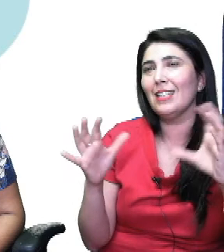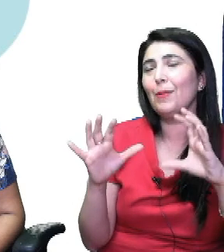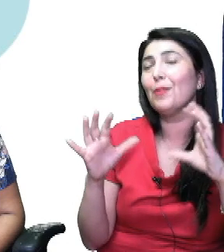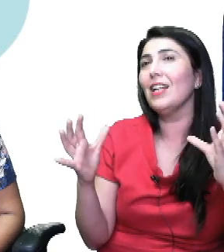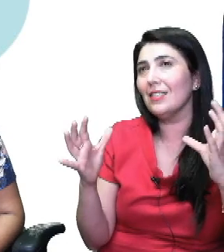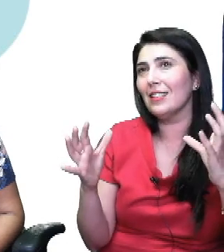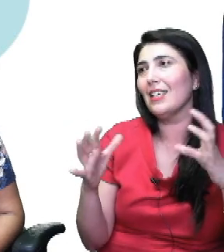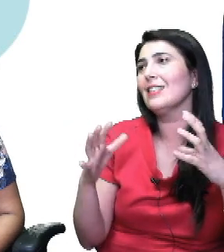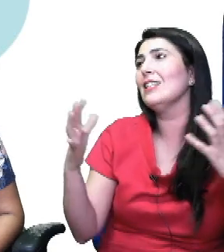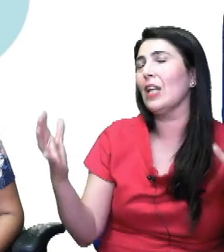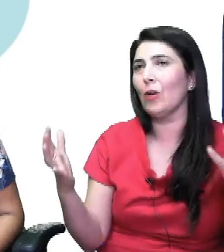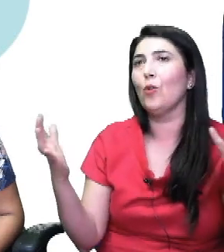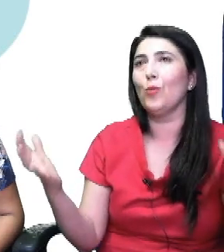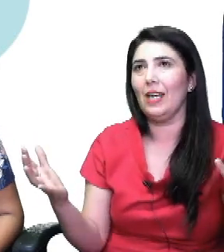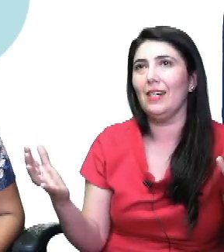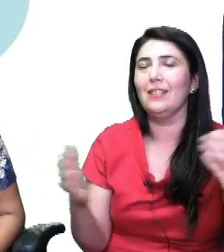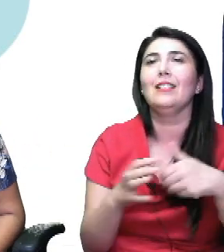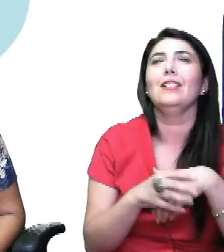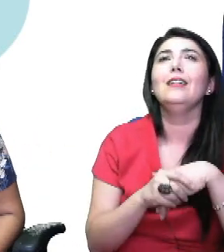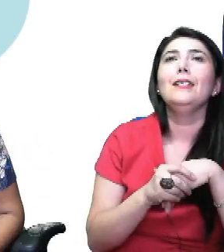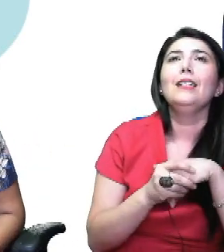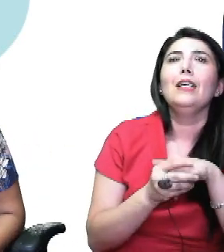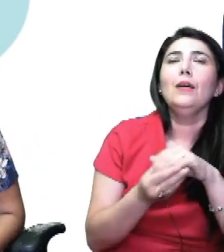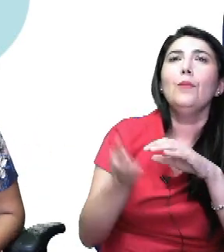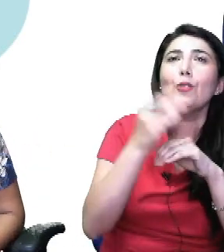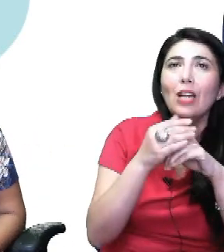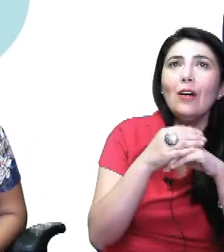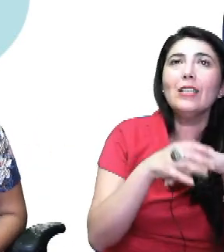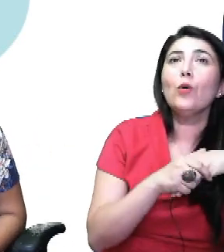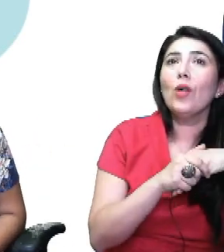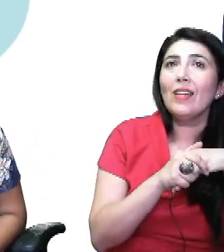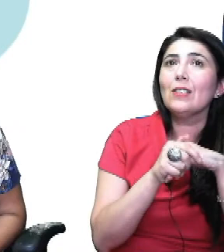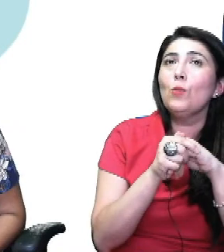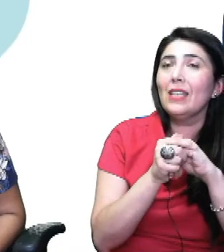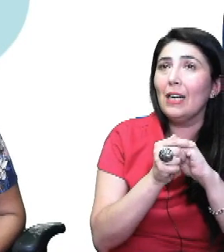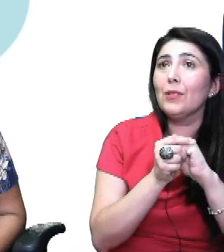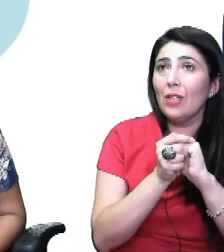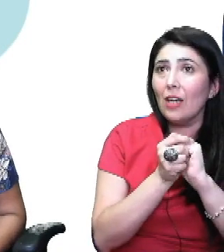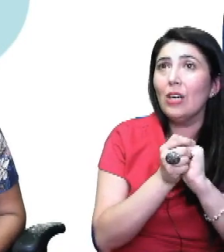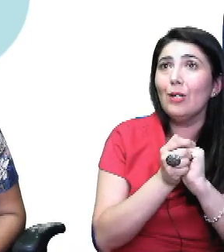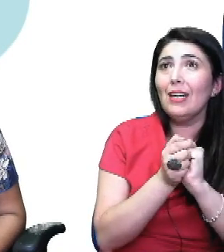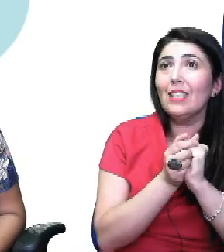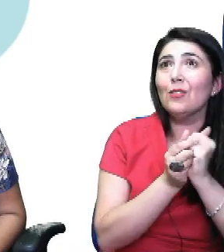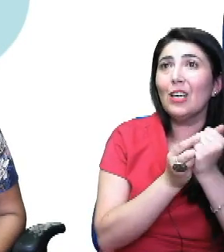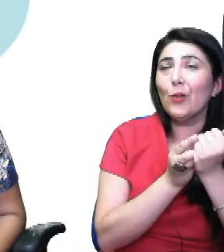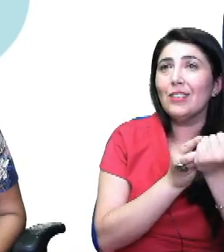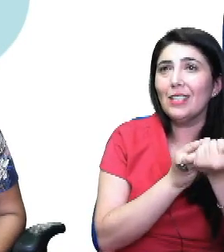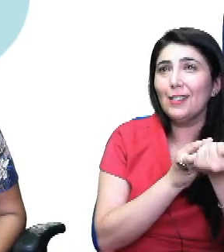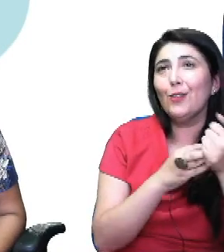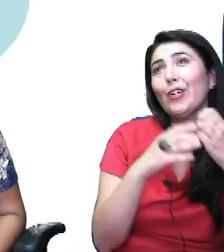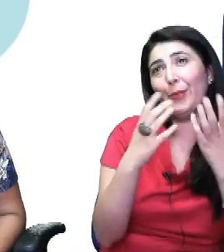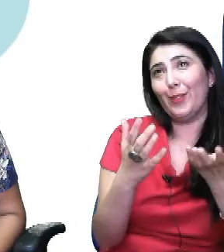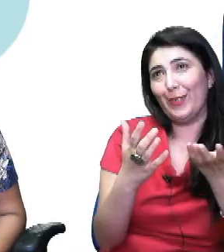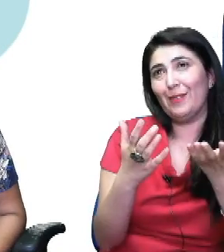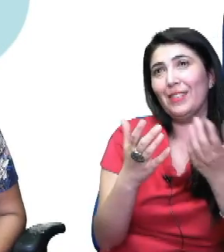personas y de perfiles que existen en una comunidad. Por otro lado está el cuidado de la salud mental de las personas que colaboran en la gestión del riesgo de desastre,